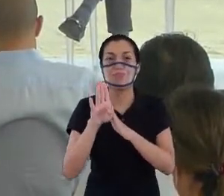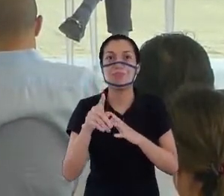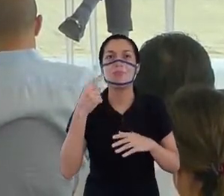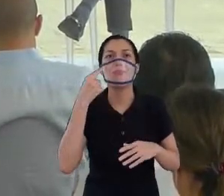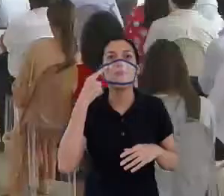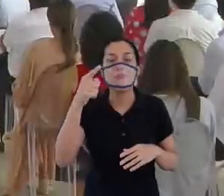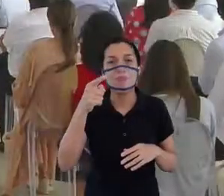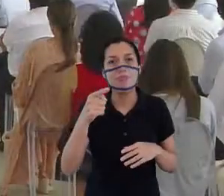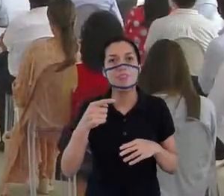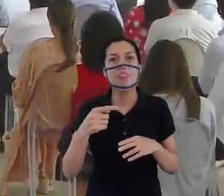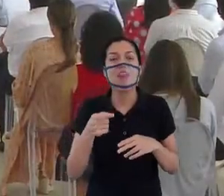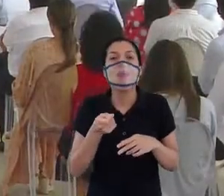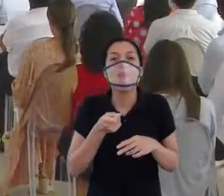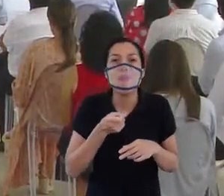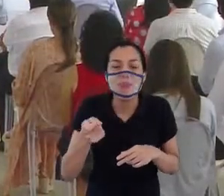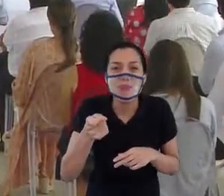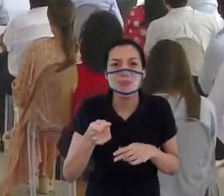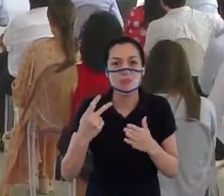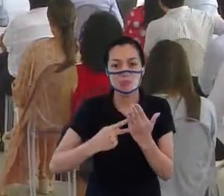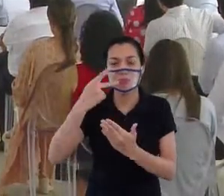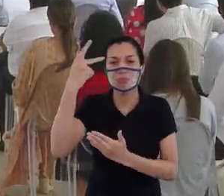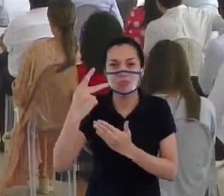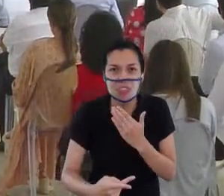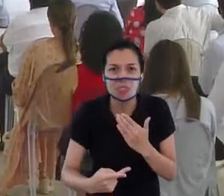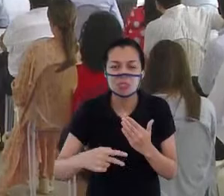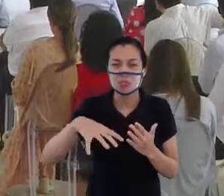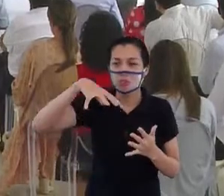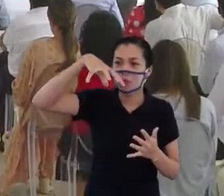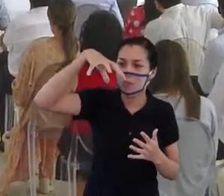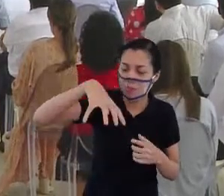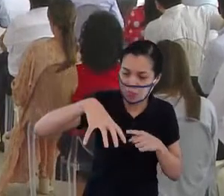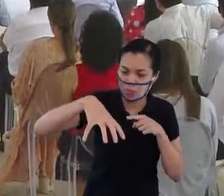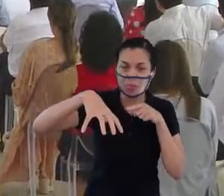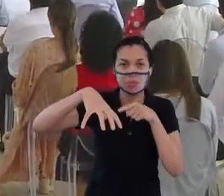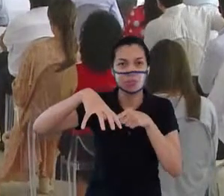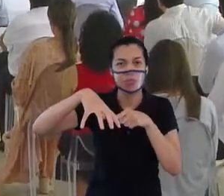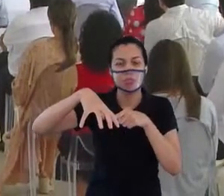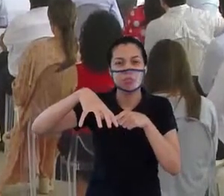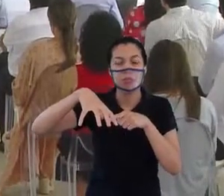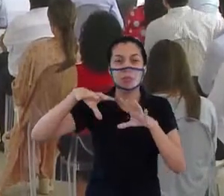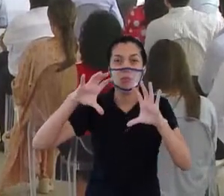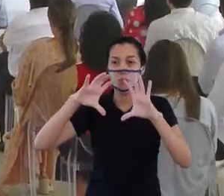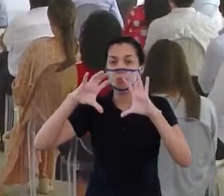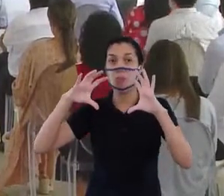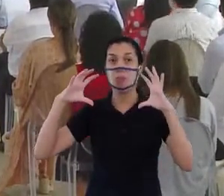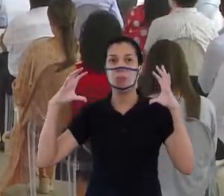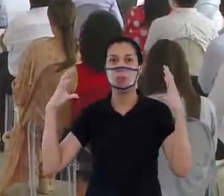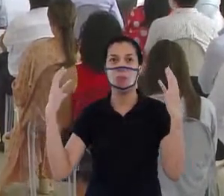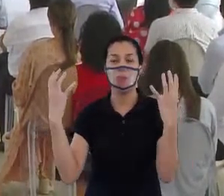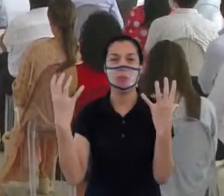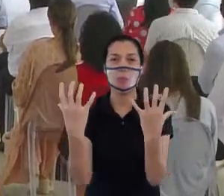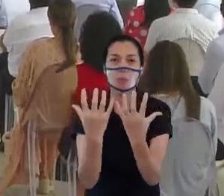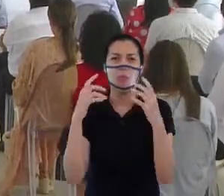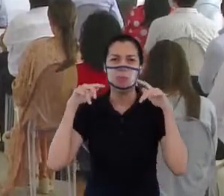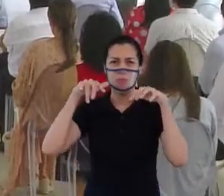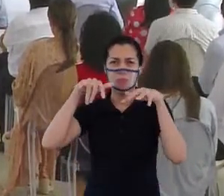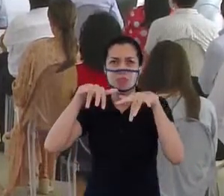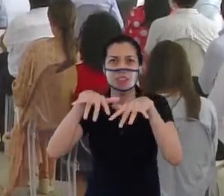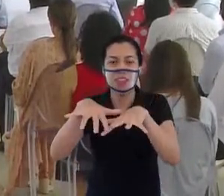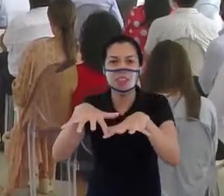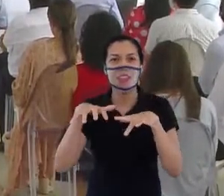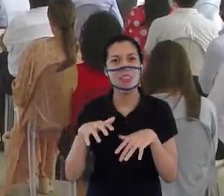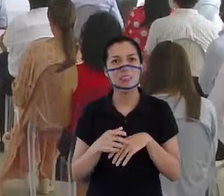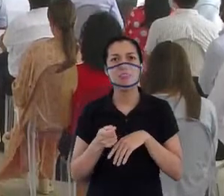iba a imaginar que iba a venir aquí una empresa a hacer una arena como la estamos haciendo? No solamente que la van a hacer, está vendida